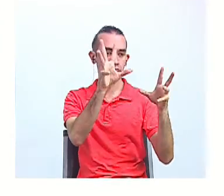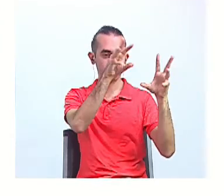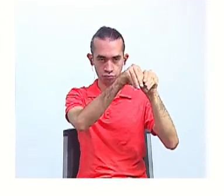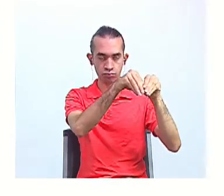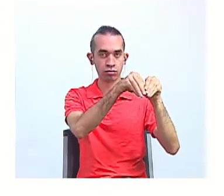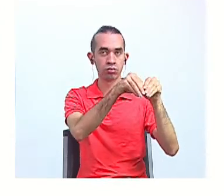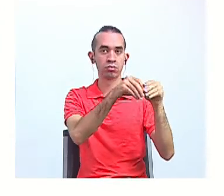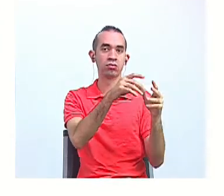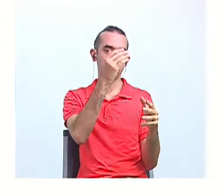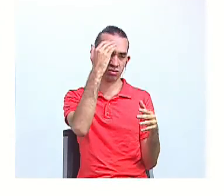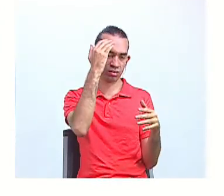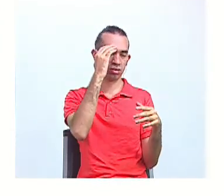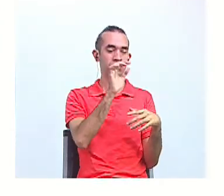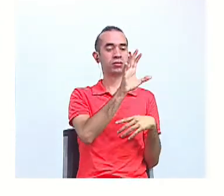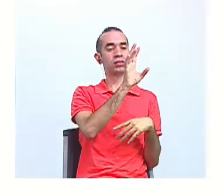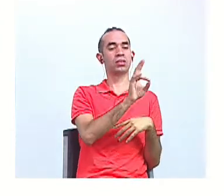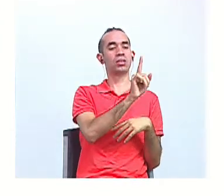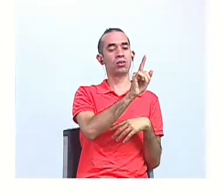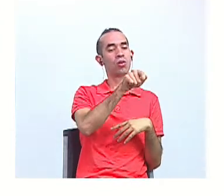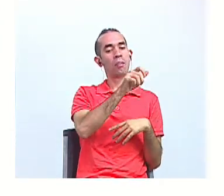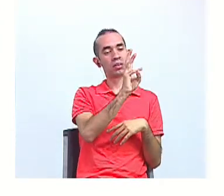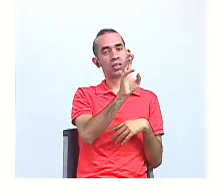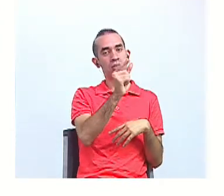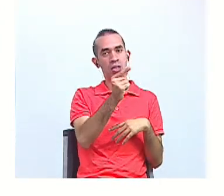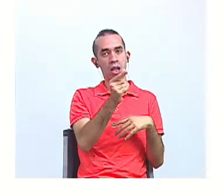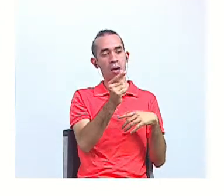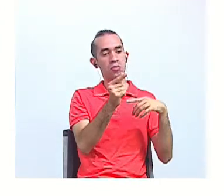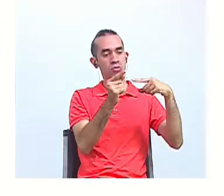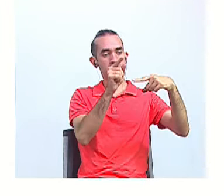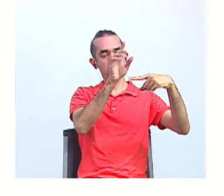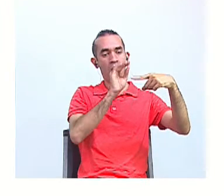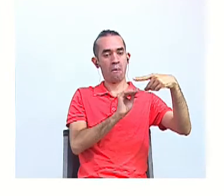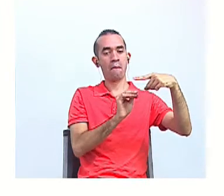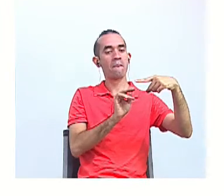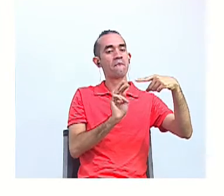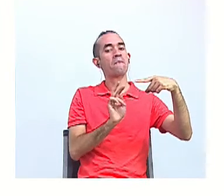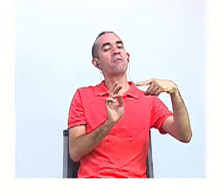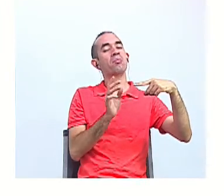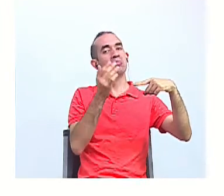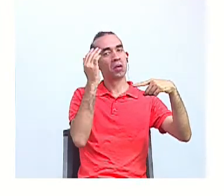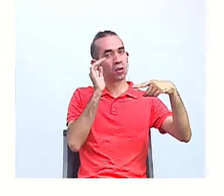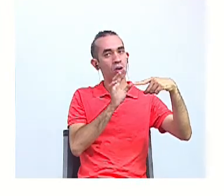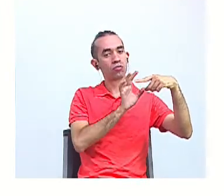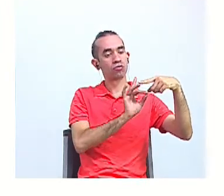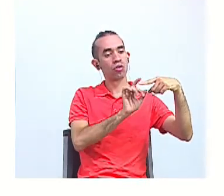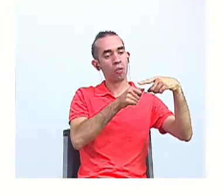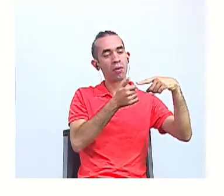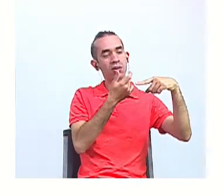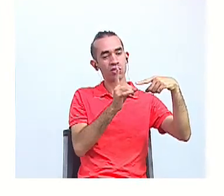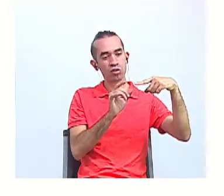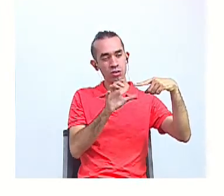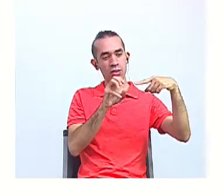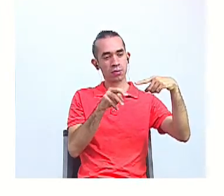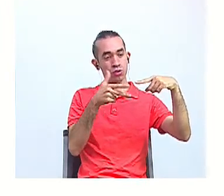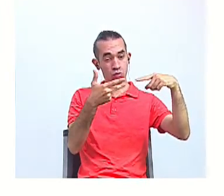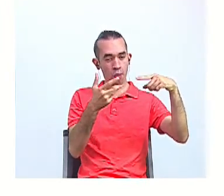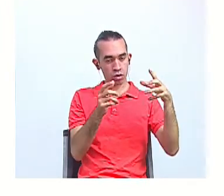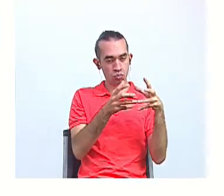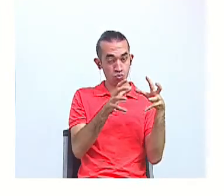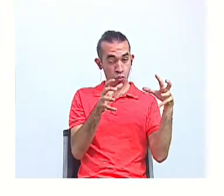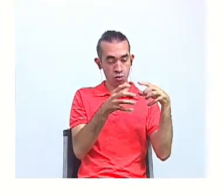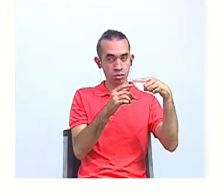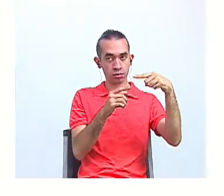masa de 71,6 gramos y un volumen de 8,18 centímetros cúbicos. Y en la esfera de